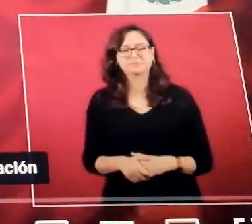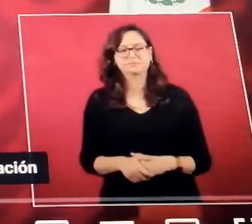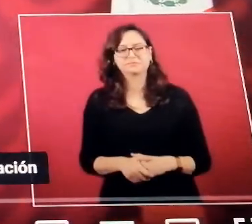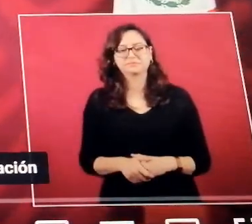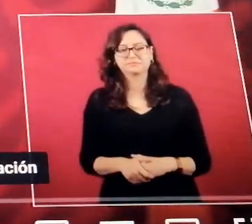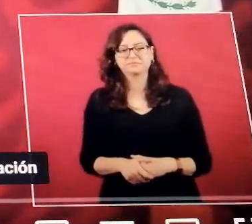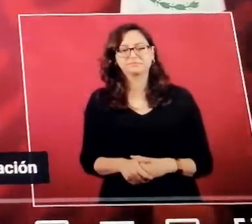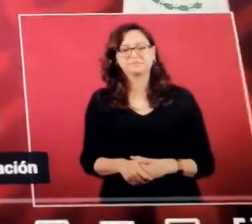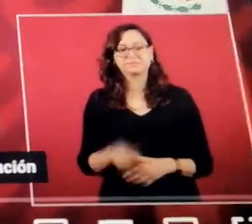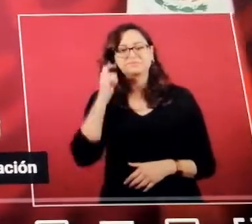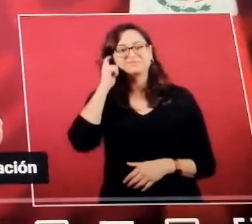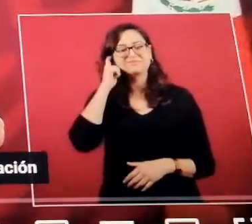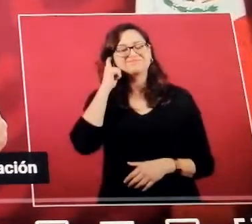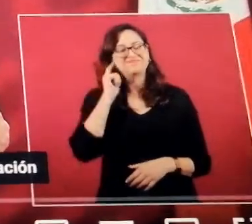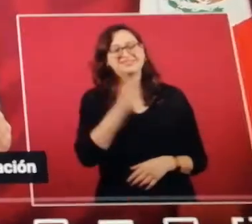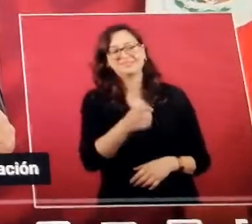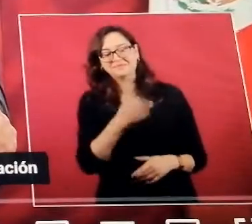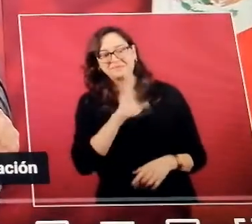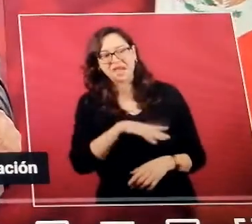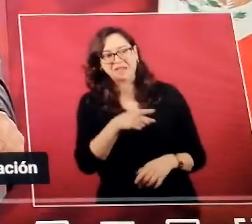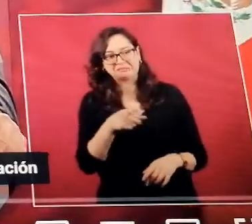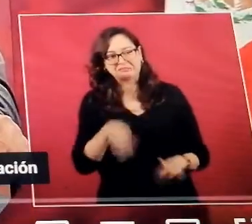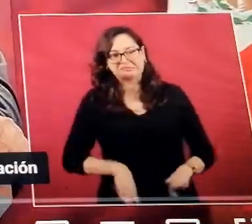Había que colocar a alguien. Ahí están